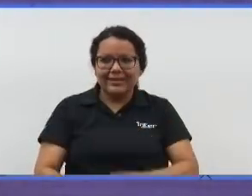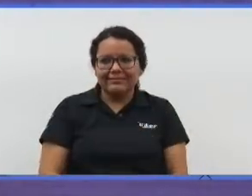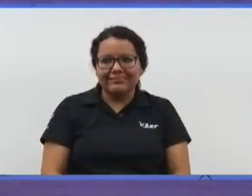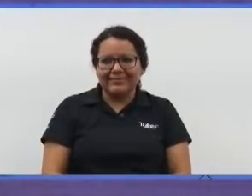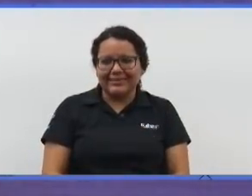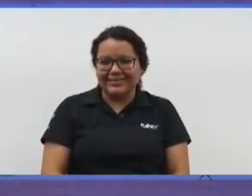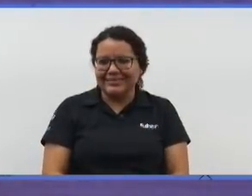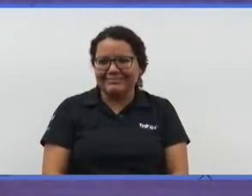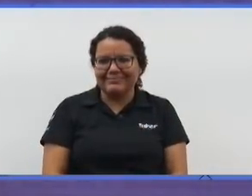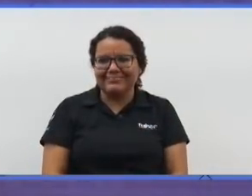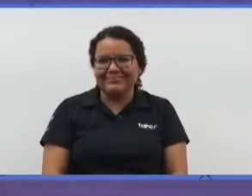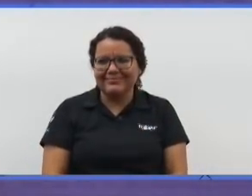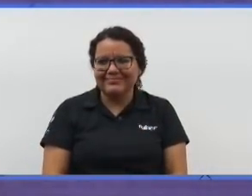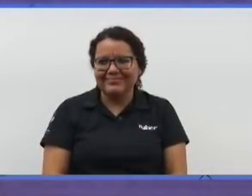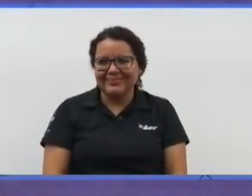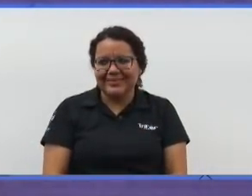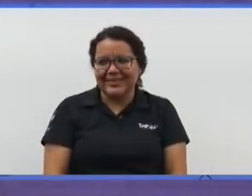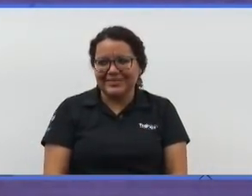maleta mente